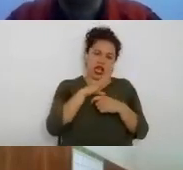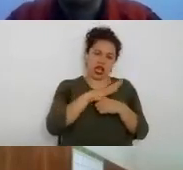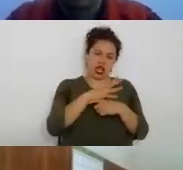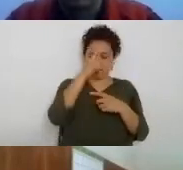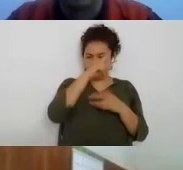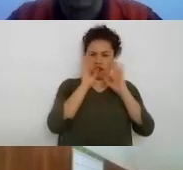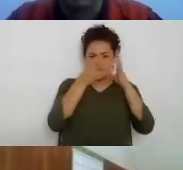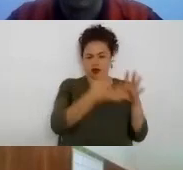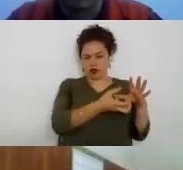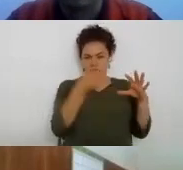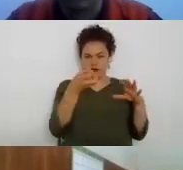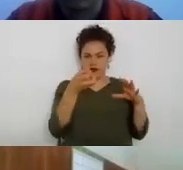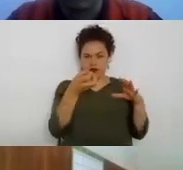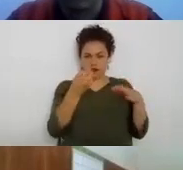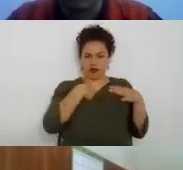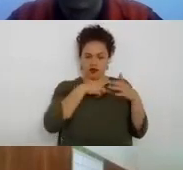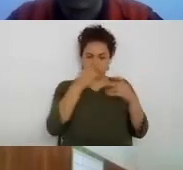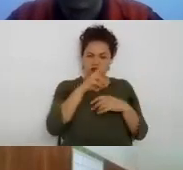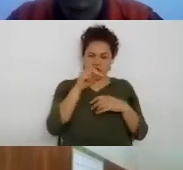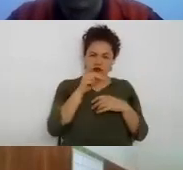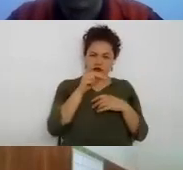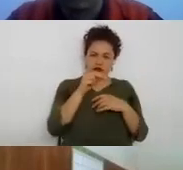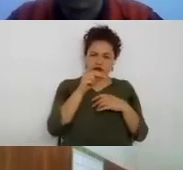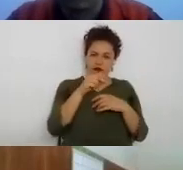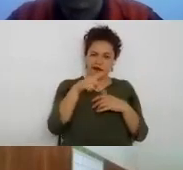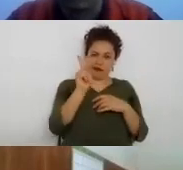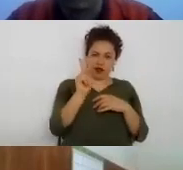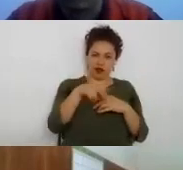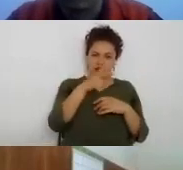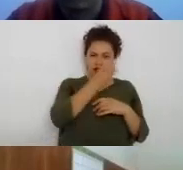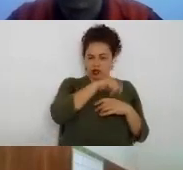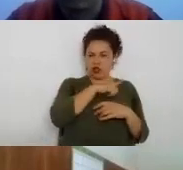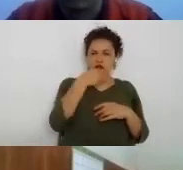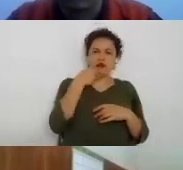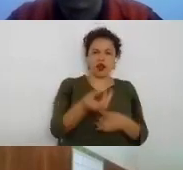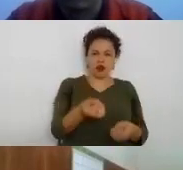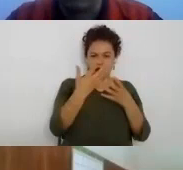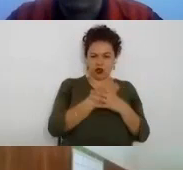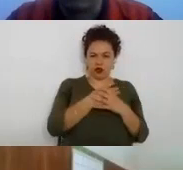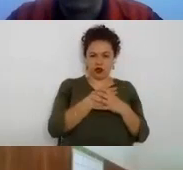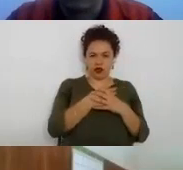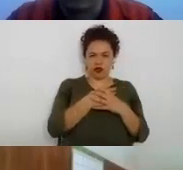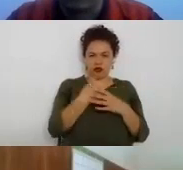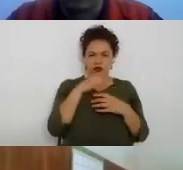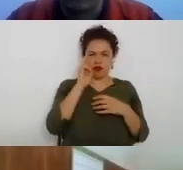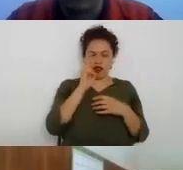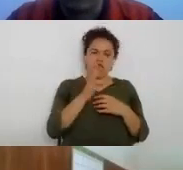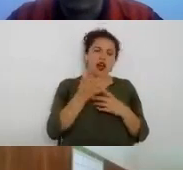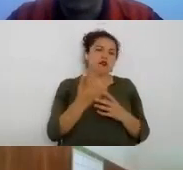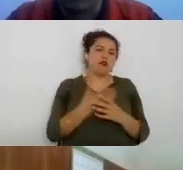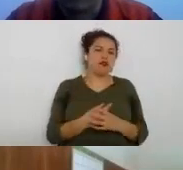la venda sin necesidad, pero ¿qué tan sano son esas redes? Porque yo con mi mamá veía que